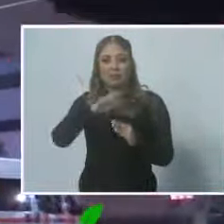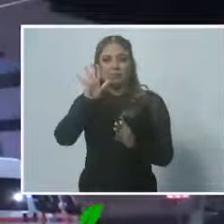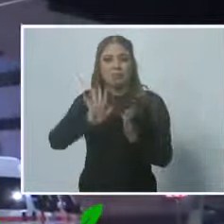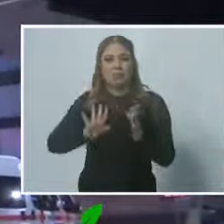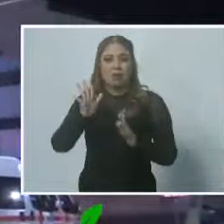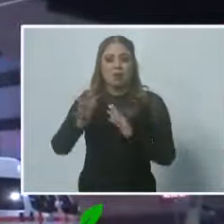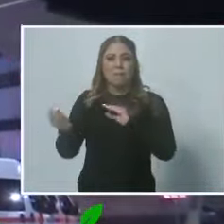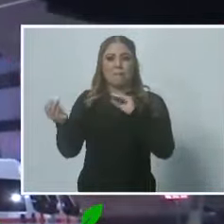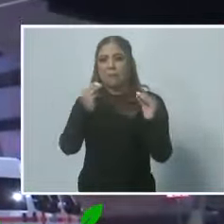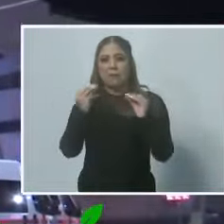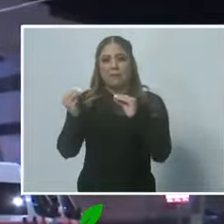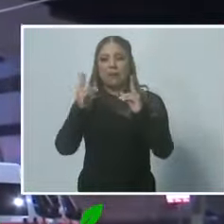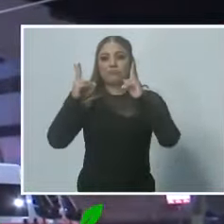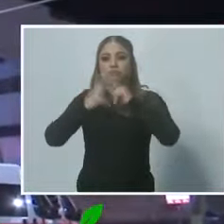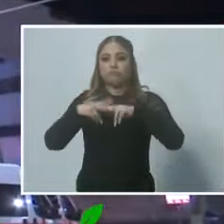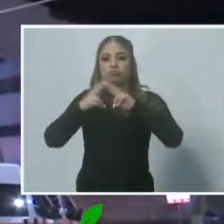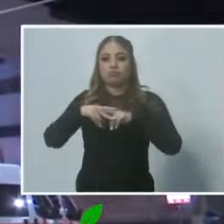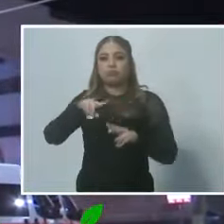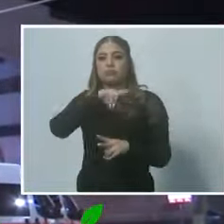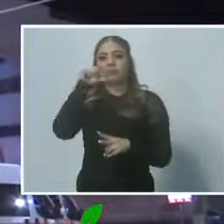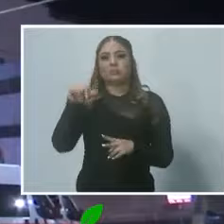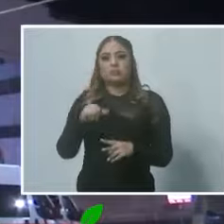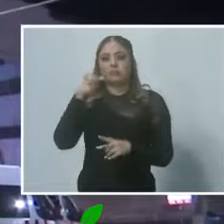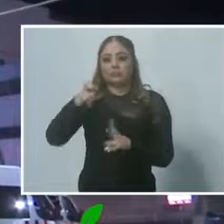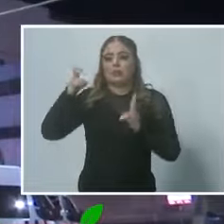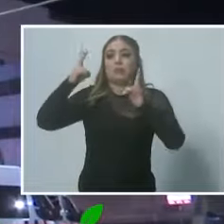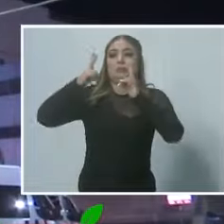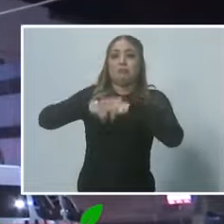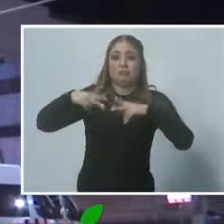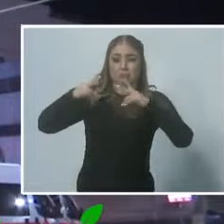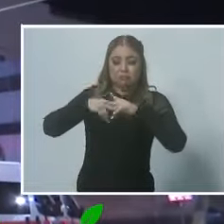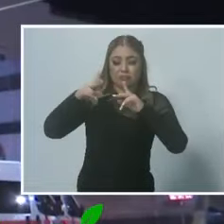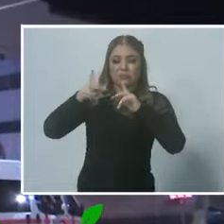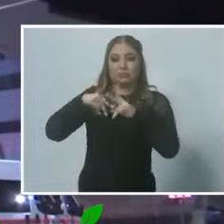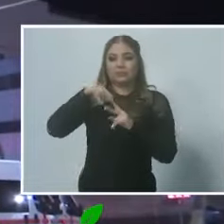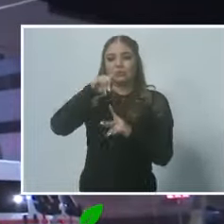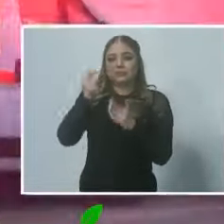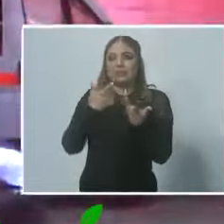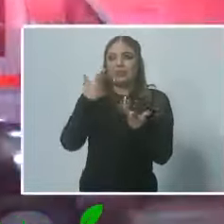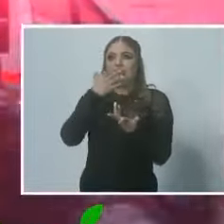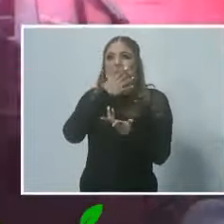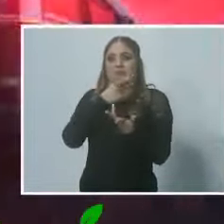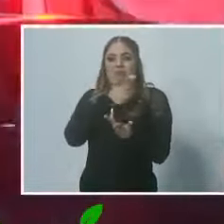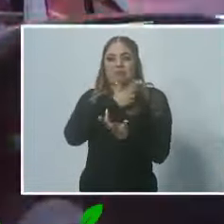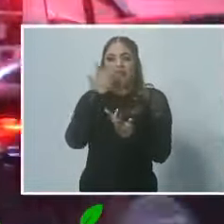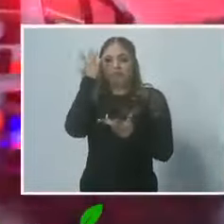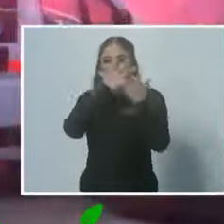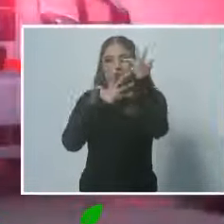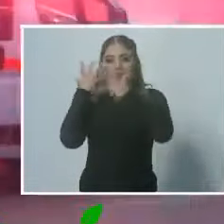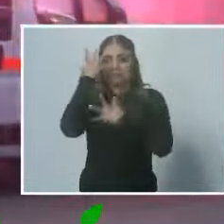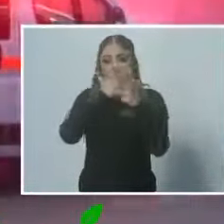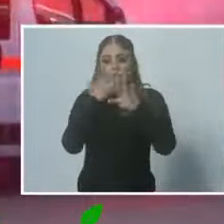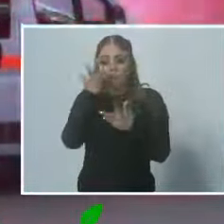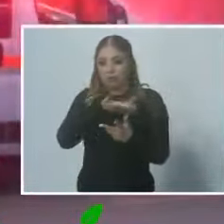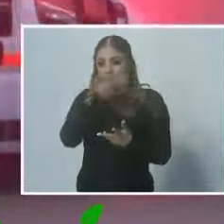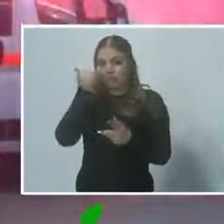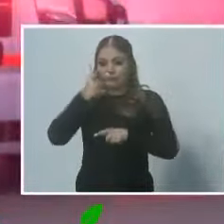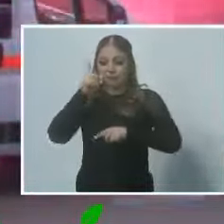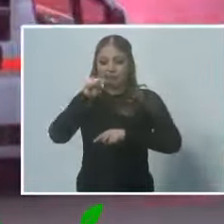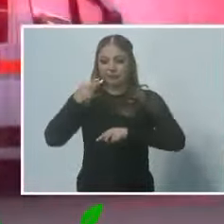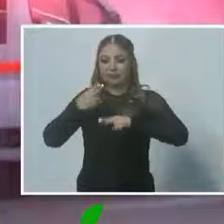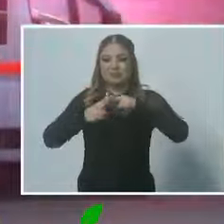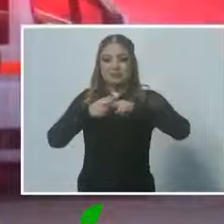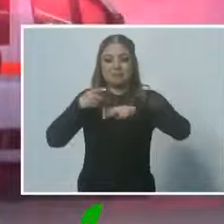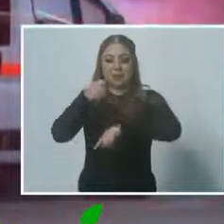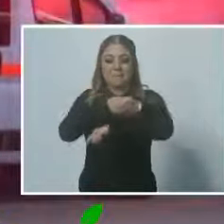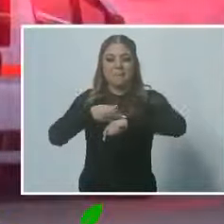de las palabras pasaron a los golpes y comenzó una riña. El herido, confundido por la situación, fue lesionado con un arma blanca en la mano.